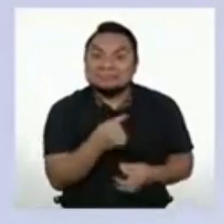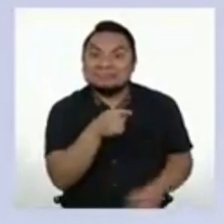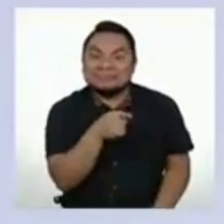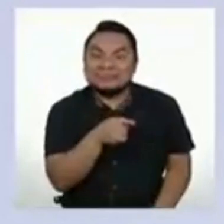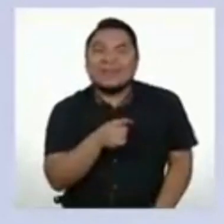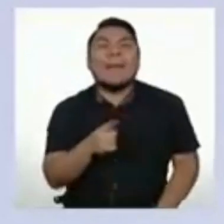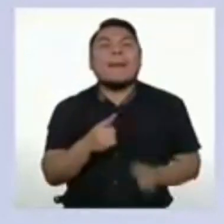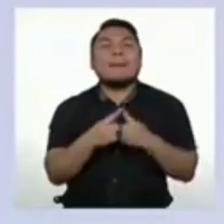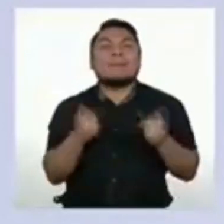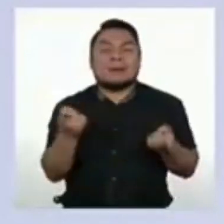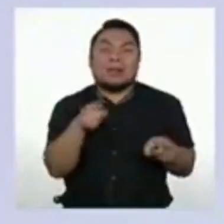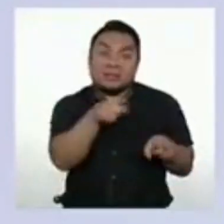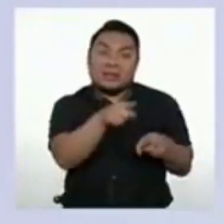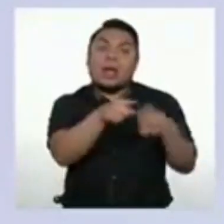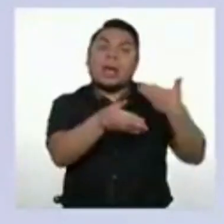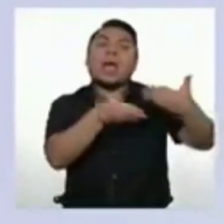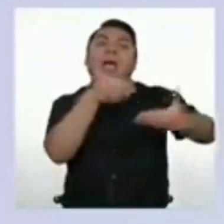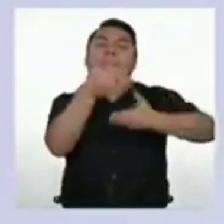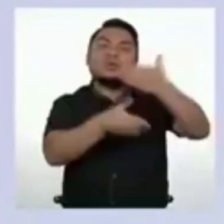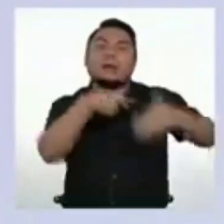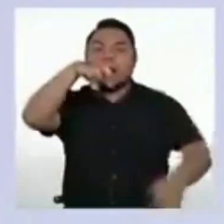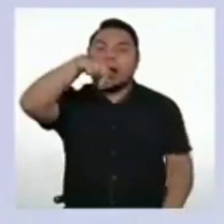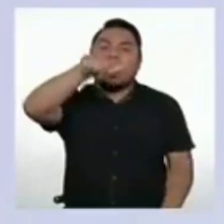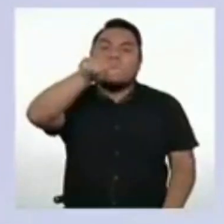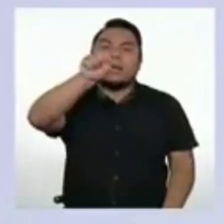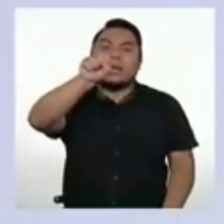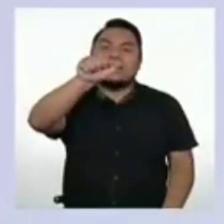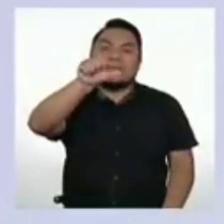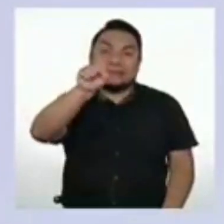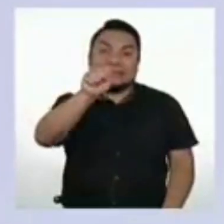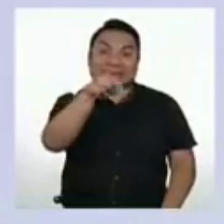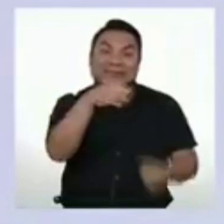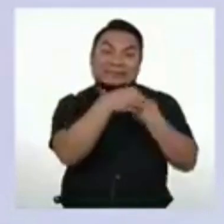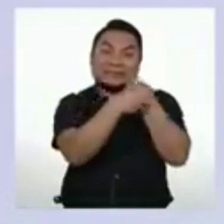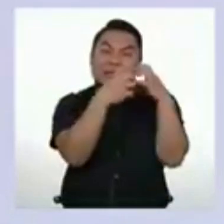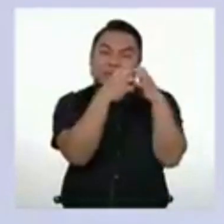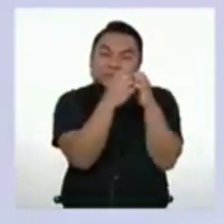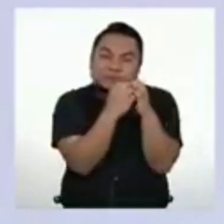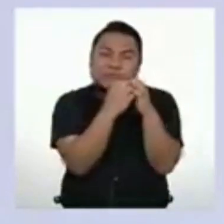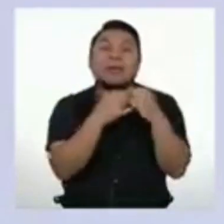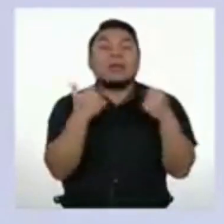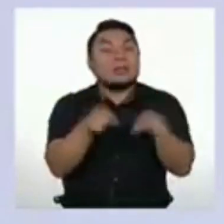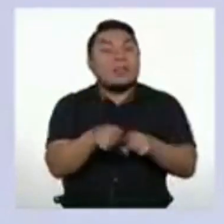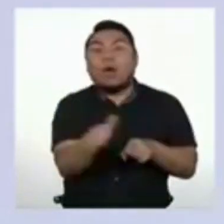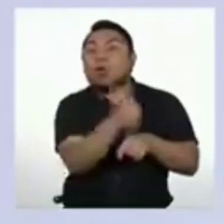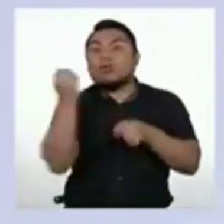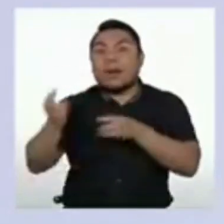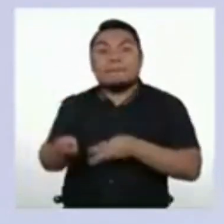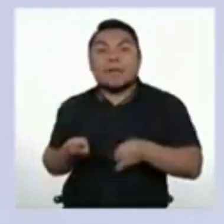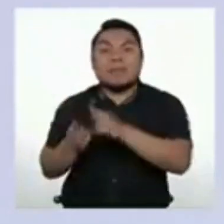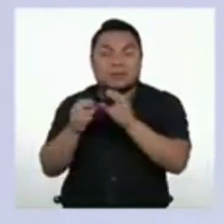Pero, así como hay un proceso para obtener pasas, también existen otras técnicas de conservación que son